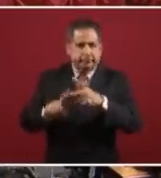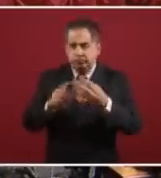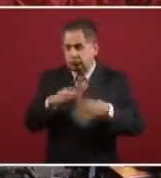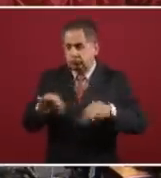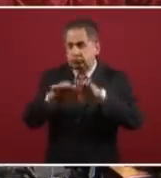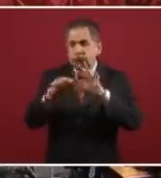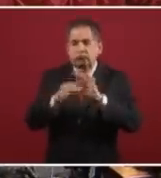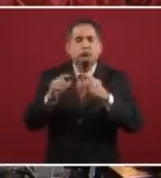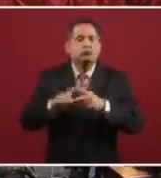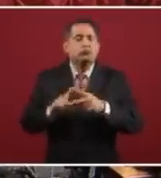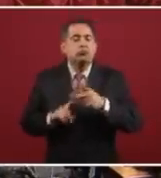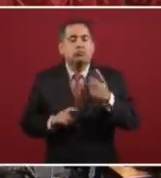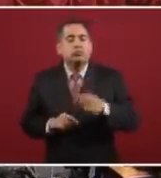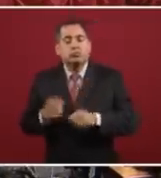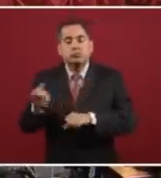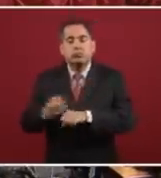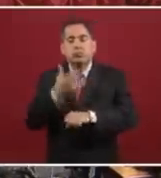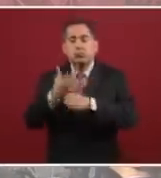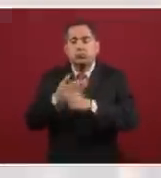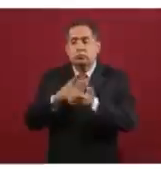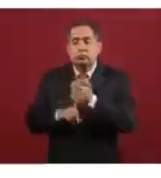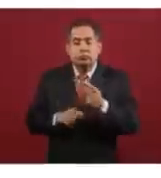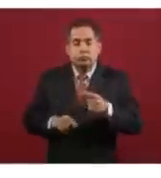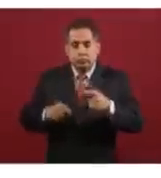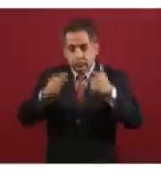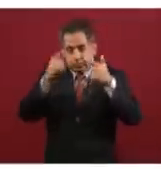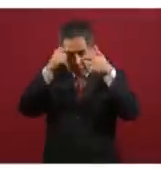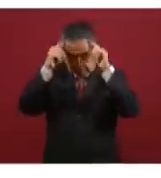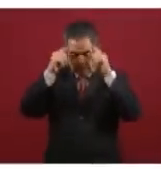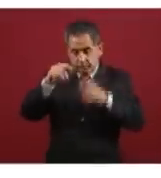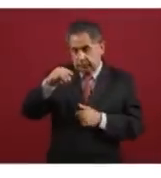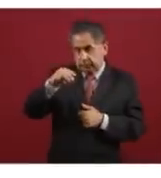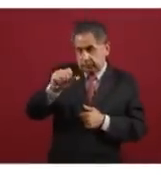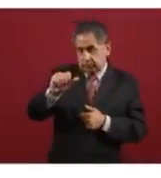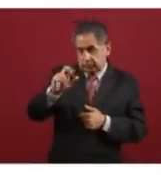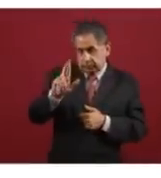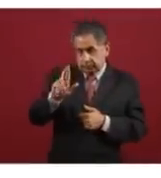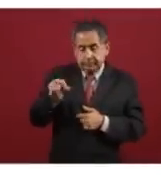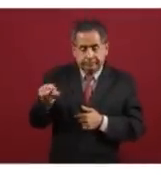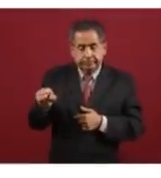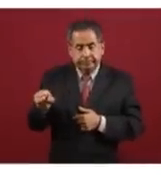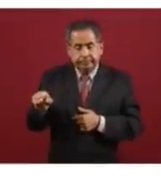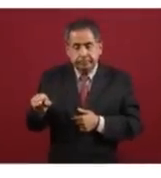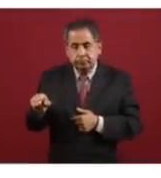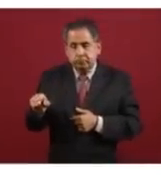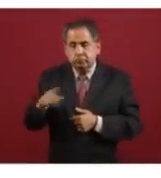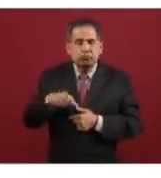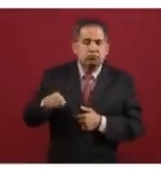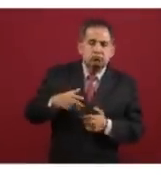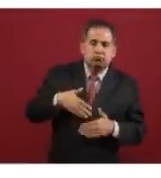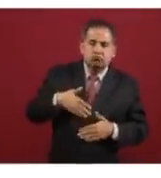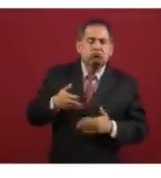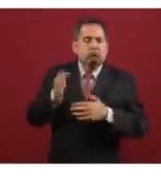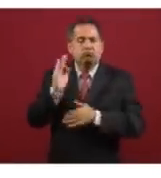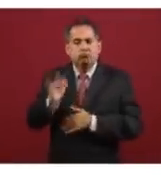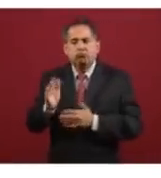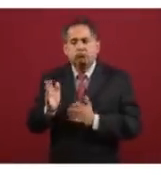fundamentales. La Secretaría, la Marina, tiene una aceptación del